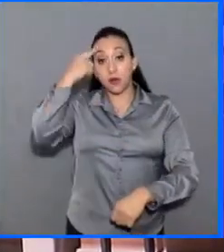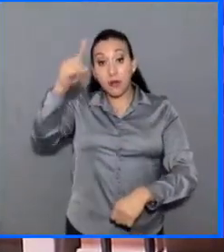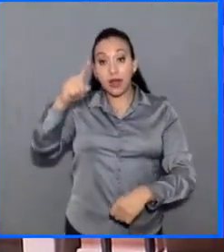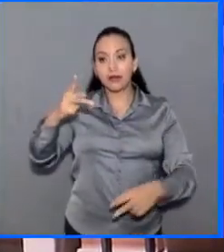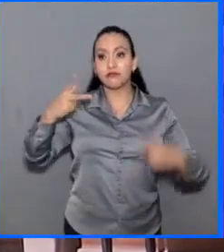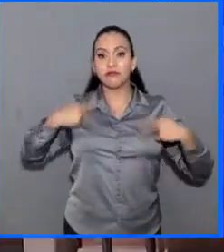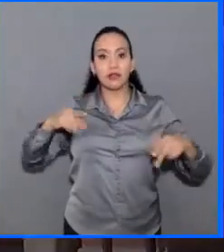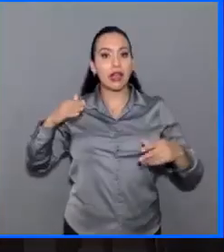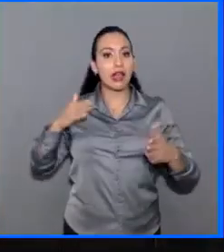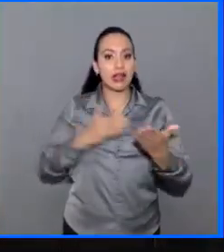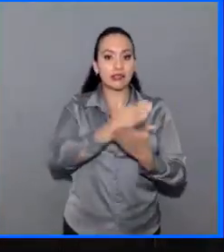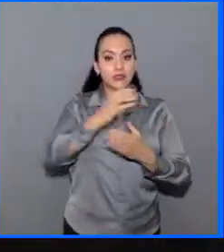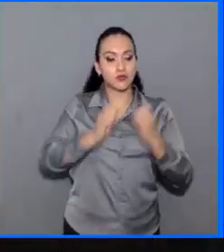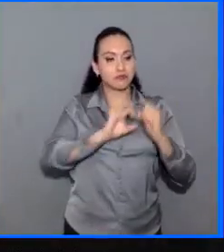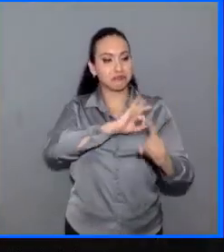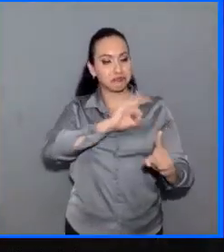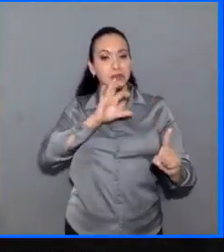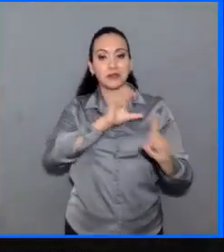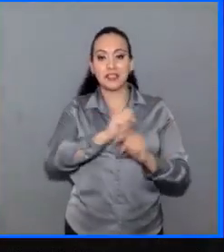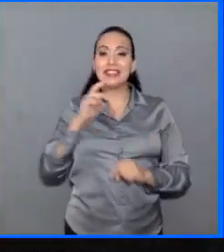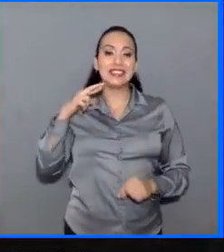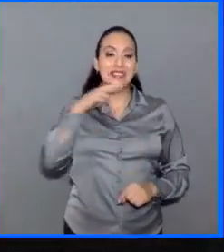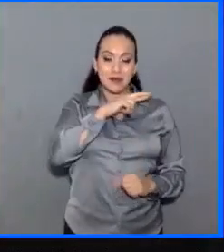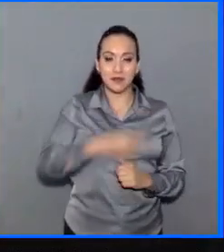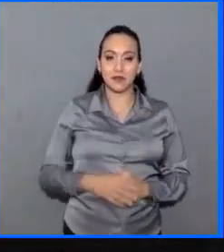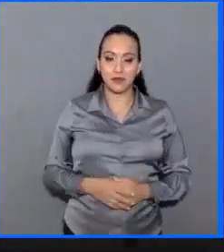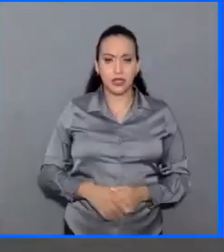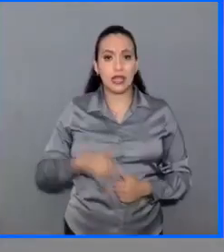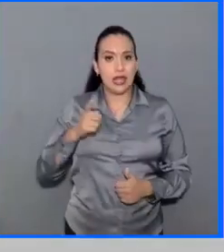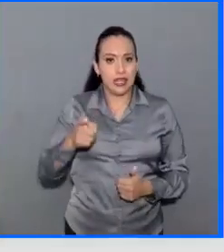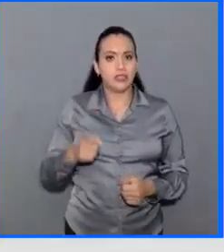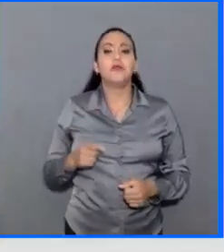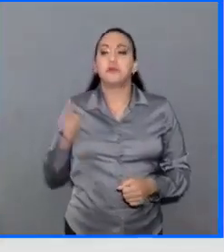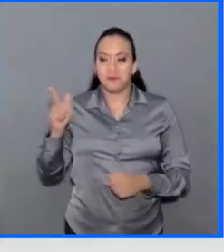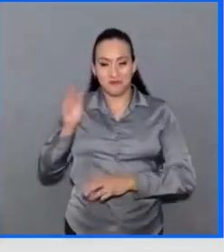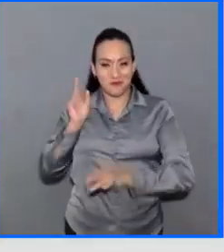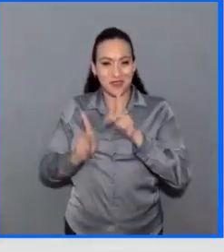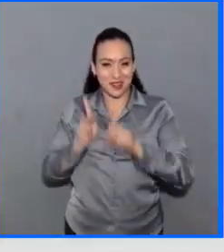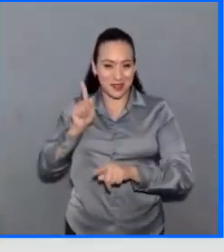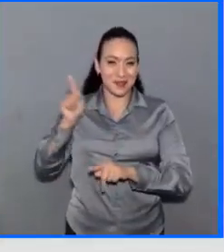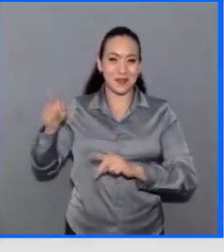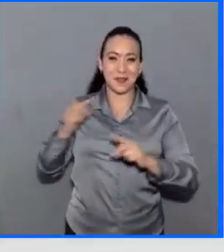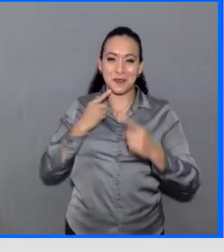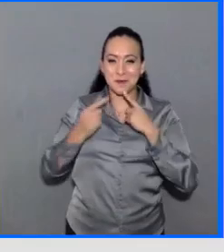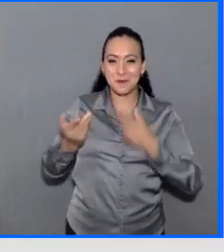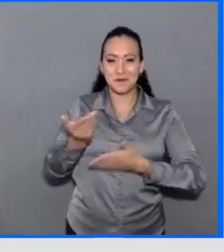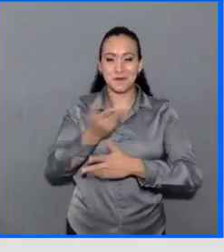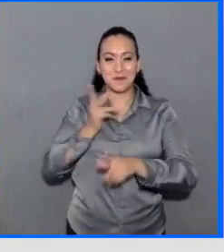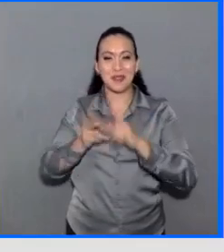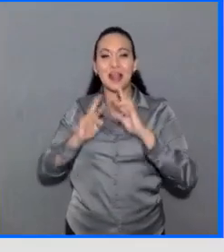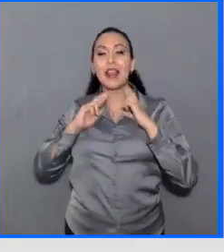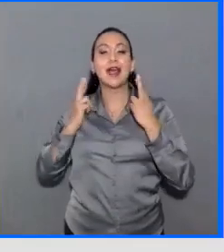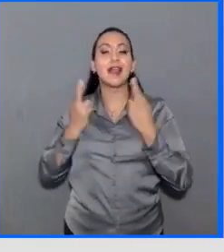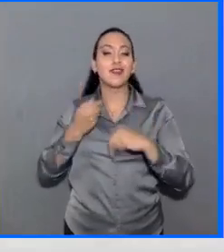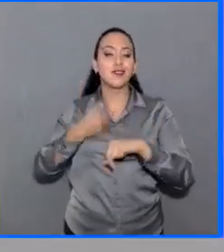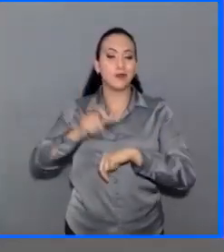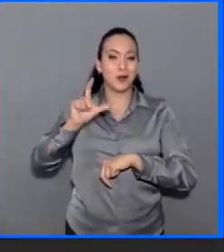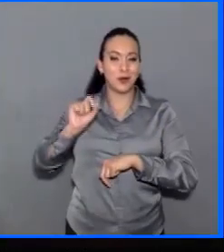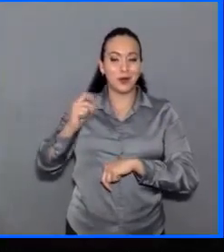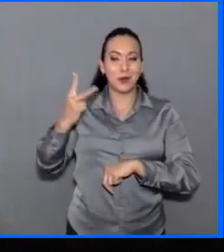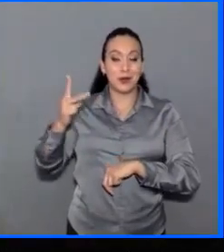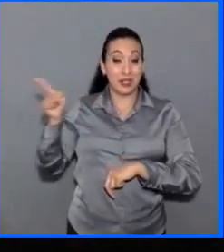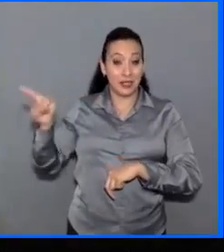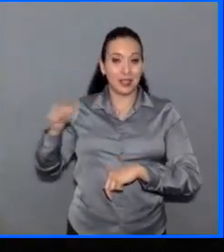de justicia. Este fue uno de los hallazgos de las mesas de trabajo durante la 22ª Cumbre Judicial Iberoamericana.